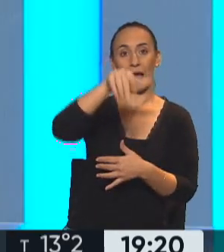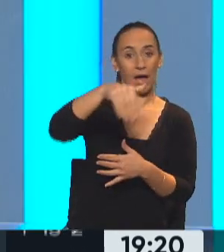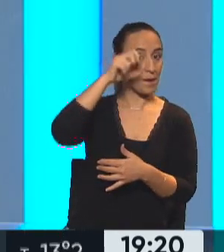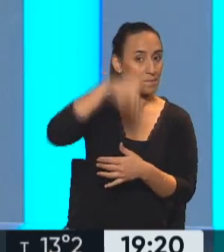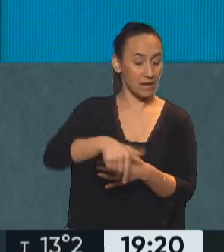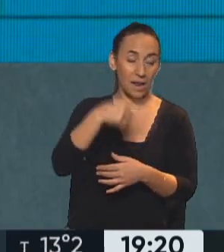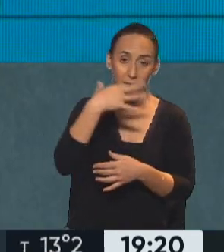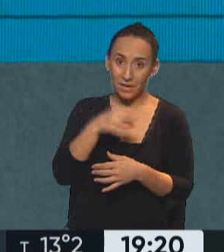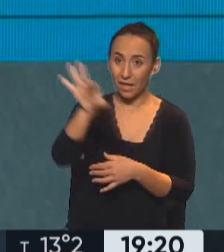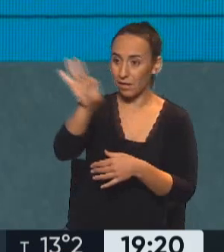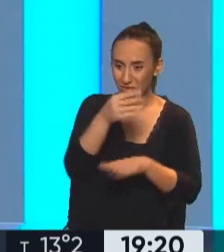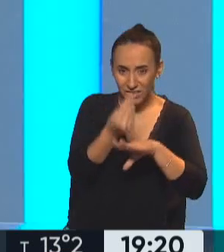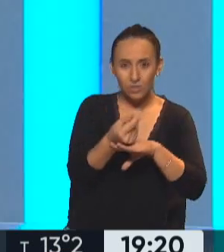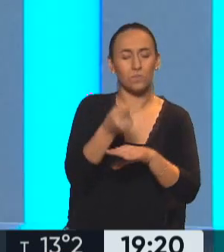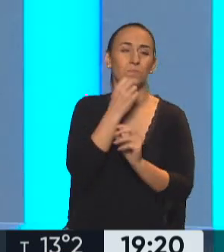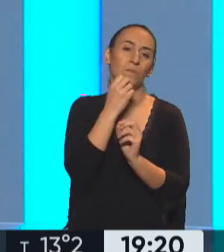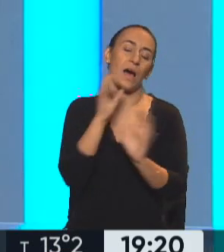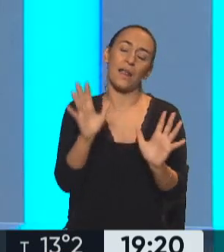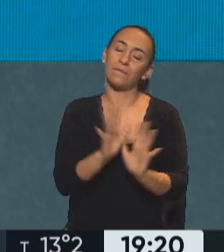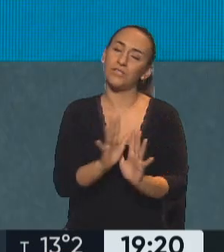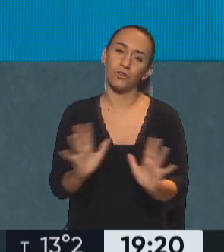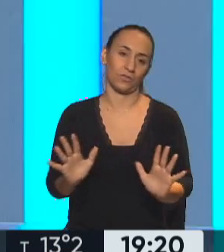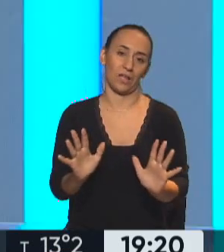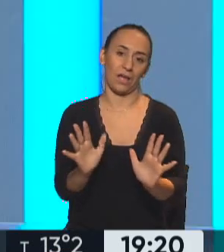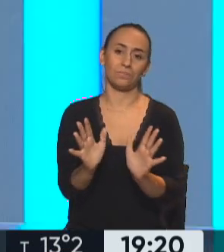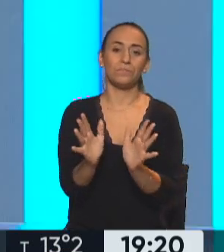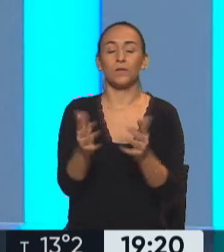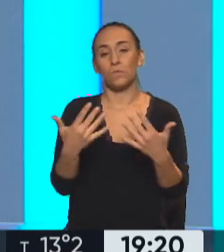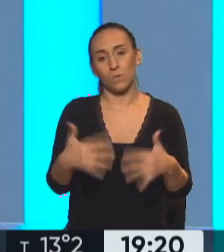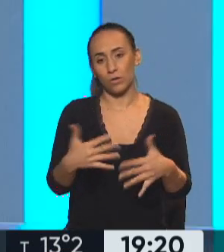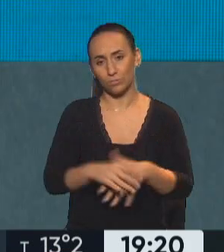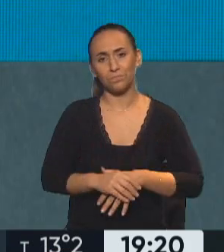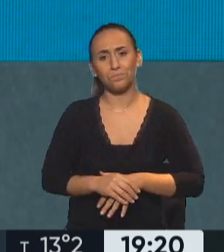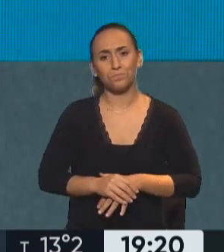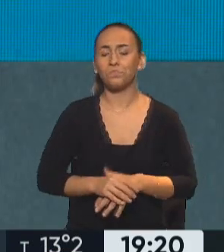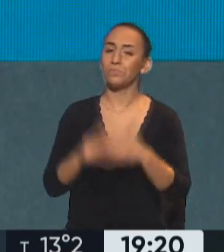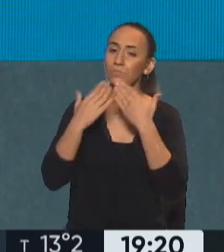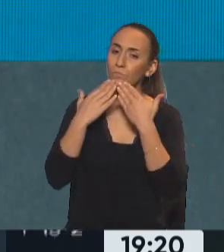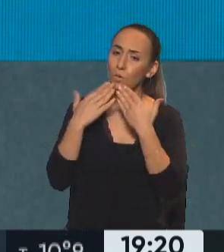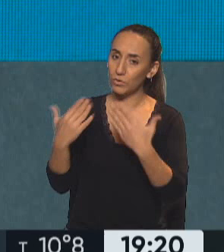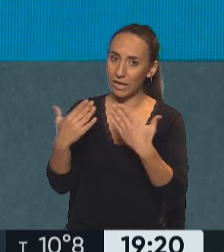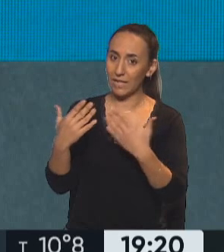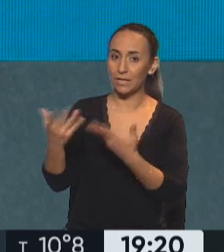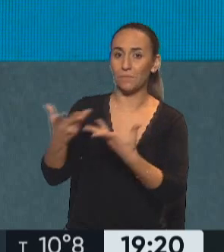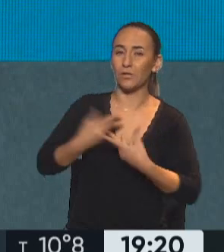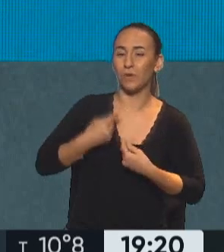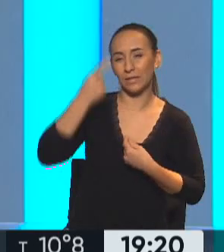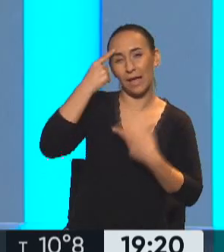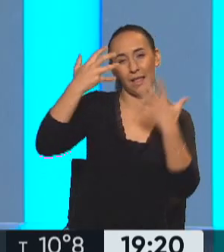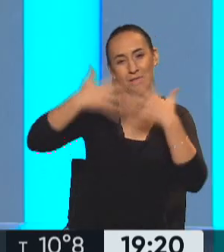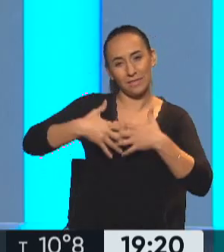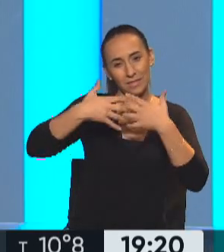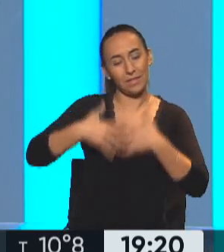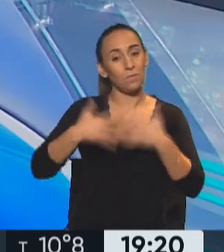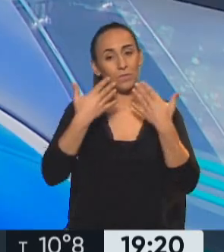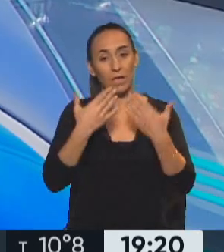Sí, maravillosa, claro. extraordinaria. Extrañadísima. extraordinaria. Queremos agradecerle, nos ayuda a pensar en voz alta. ¿Me deja la Bueno.